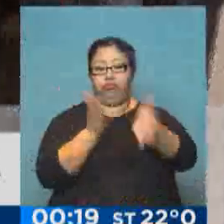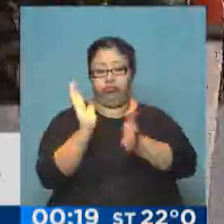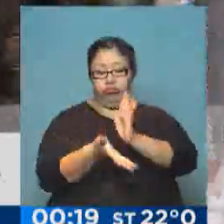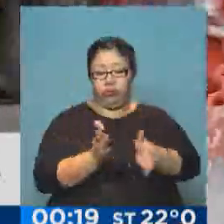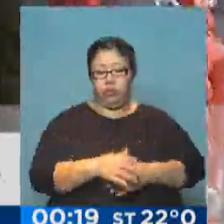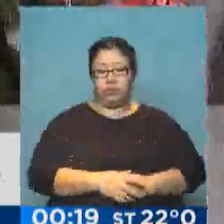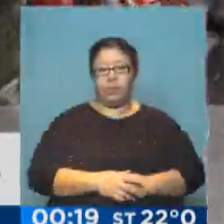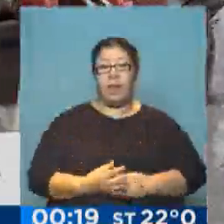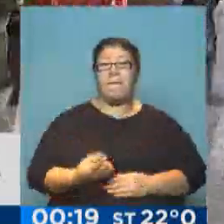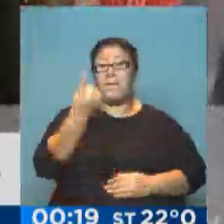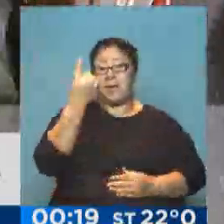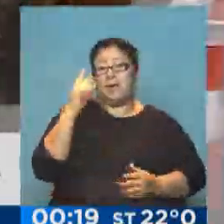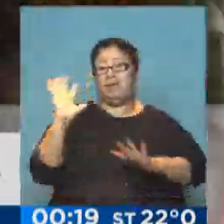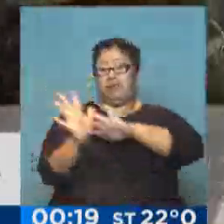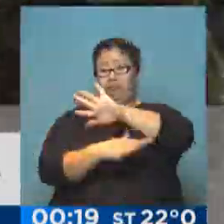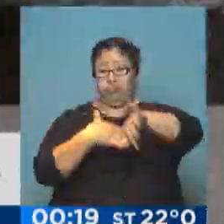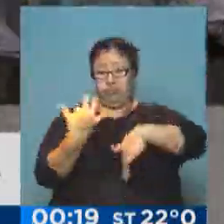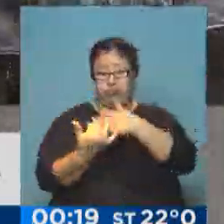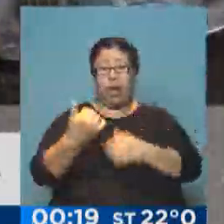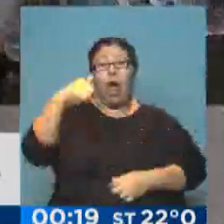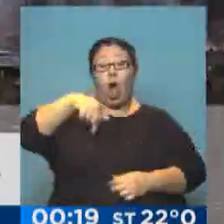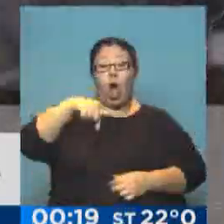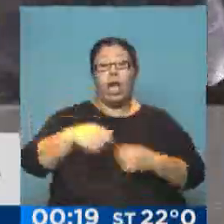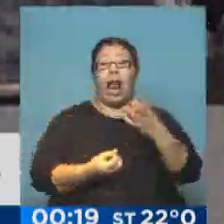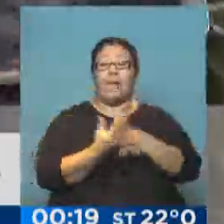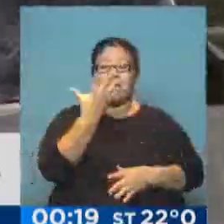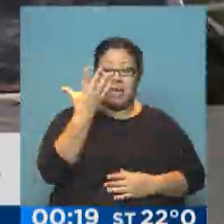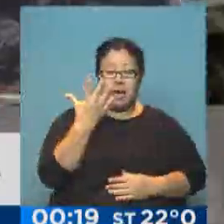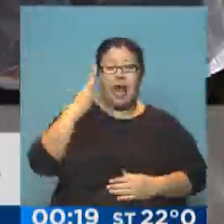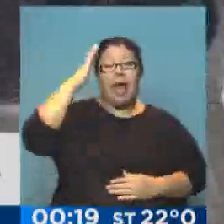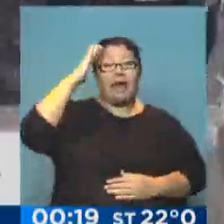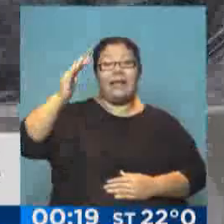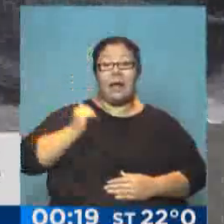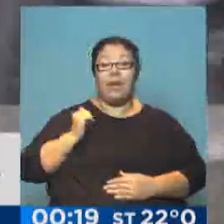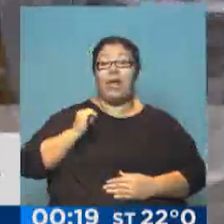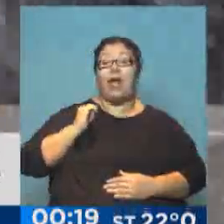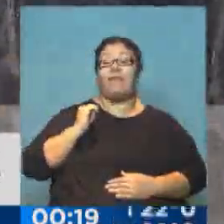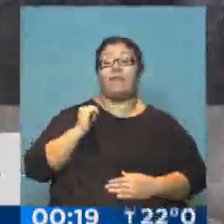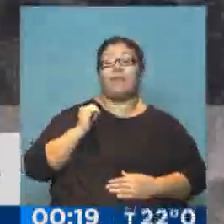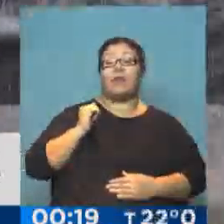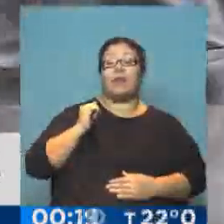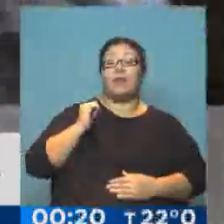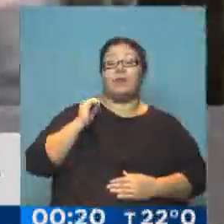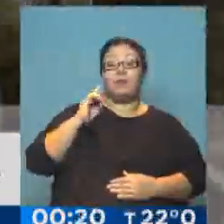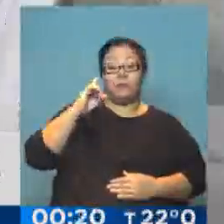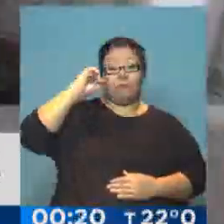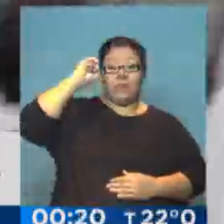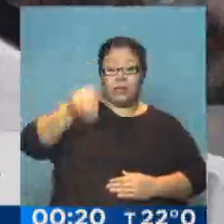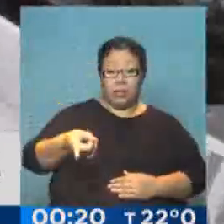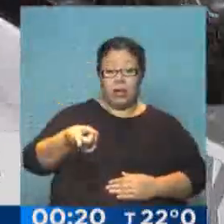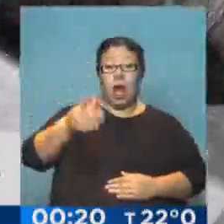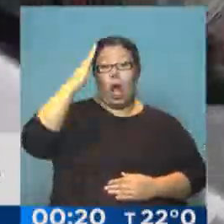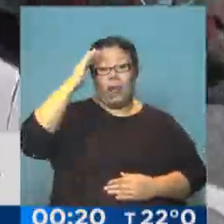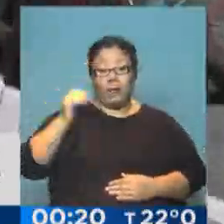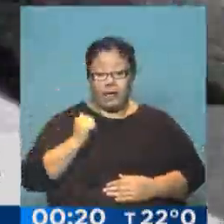Los primeros incidentes se registraron esta mañana, cuando Gendarmería recibió la orden de dispersar a los trabajadores de la empresa